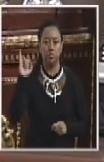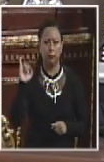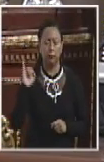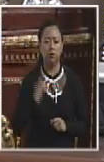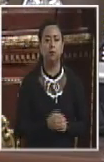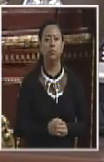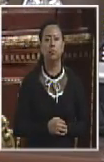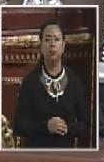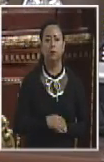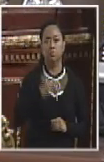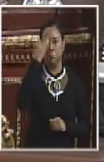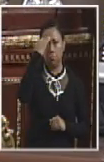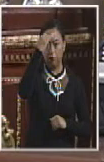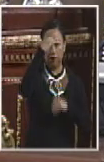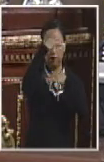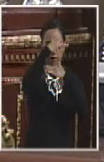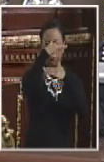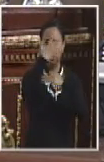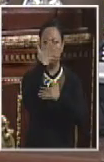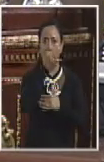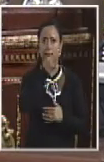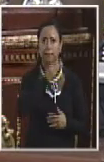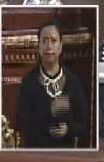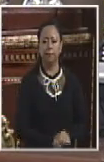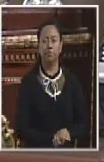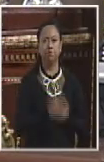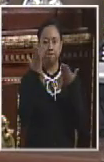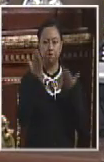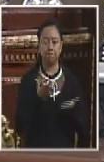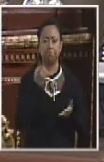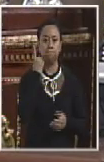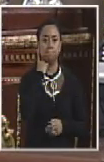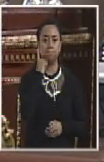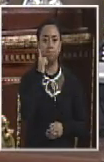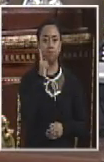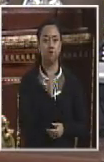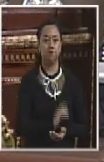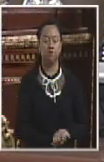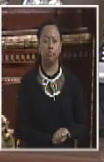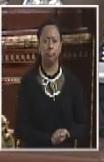Revolucionario Institucional, hasta por 5 minutos. Adelante, diputado.